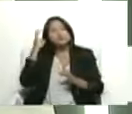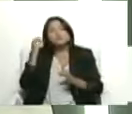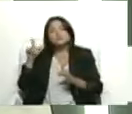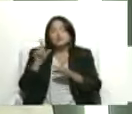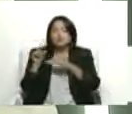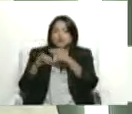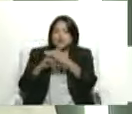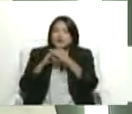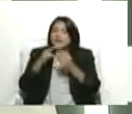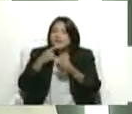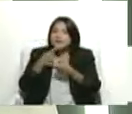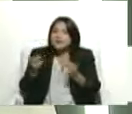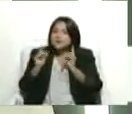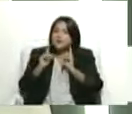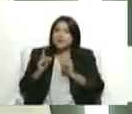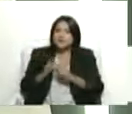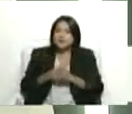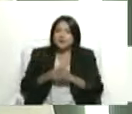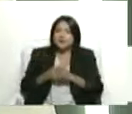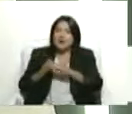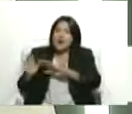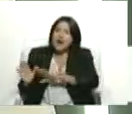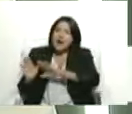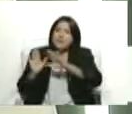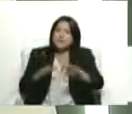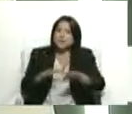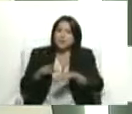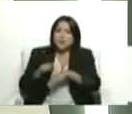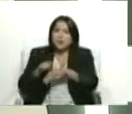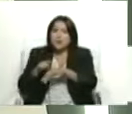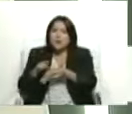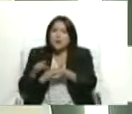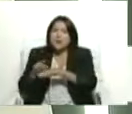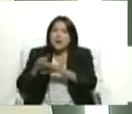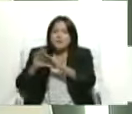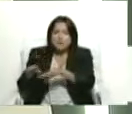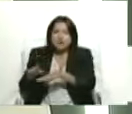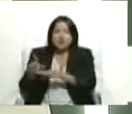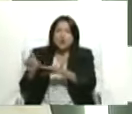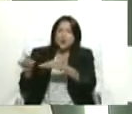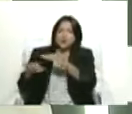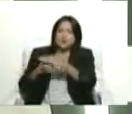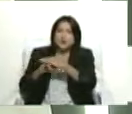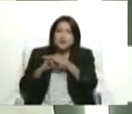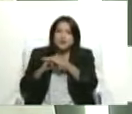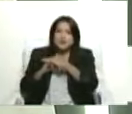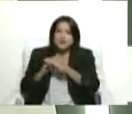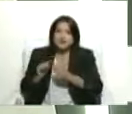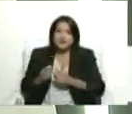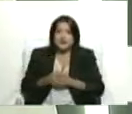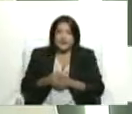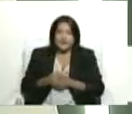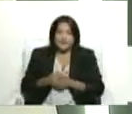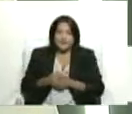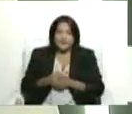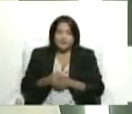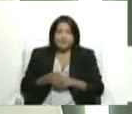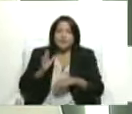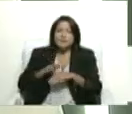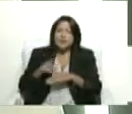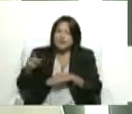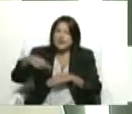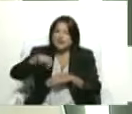que va a dar todo un apoyo en materia de defensa a Guyana, nuevamente desestabiliza la región,